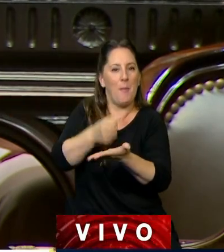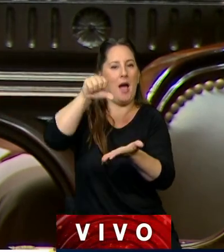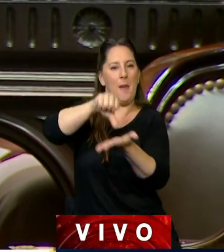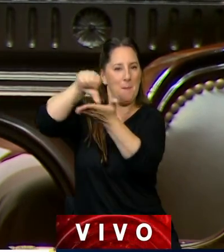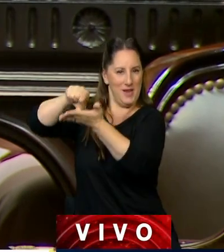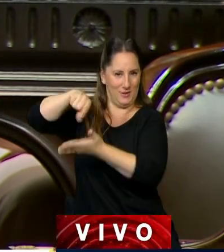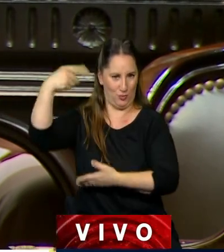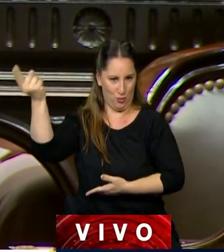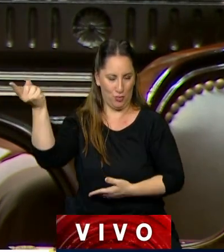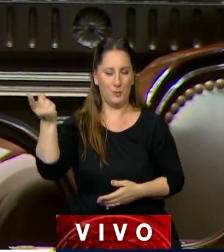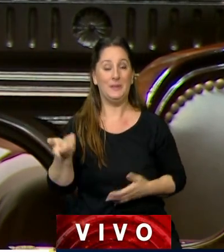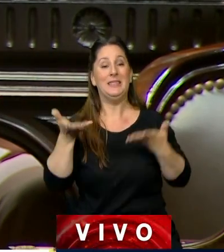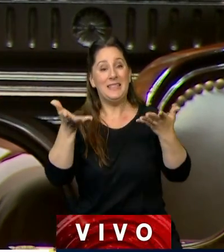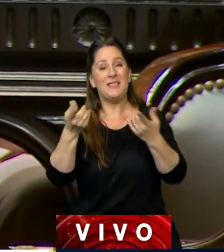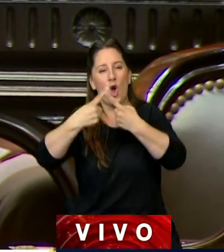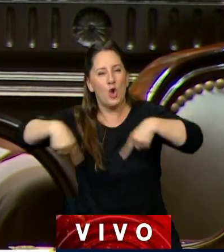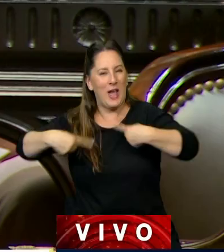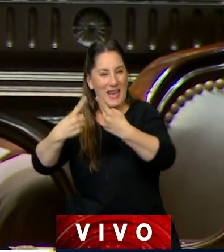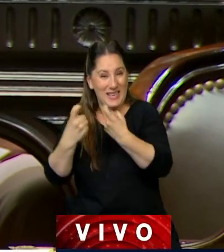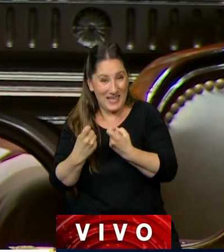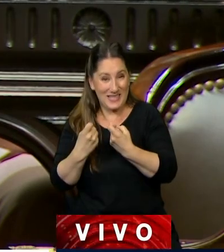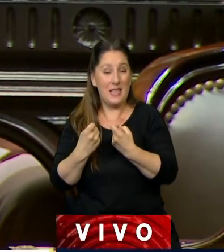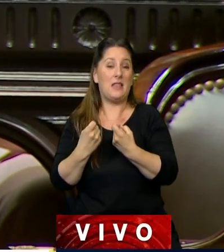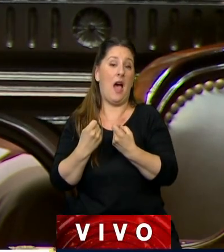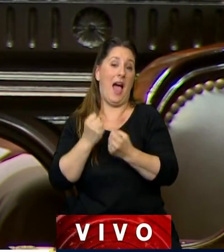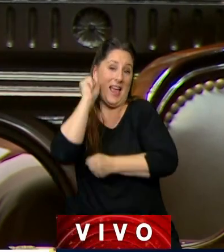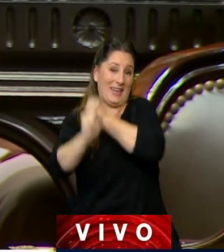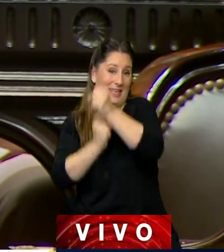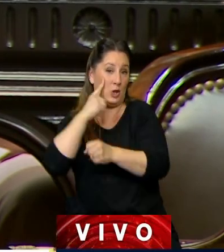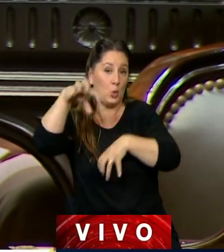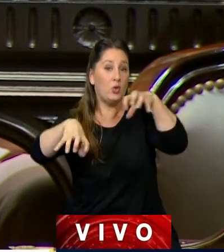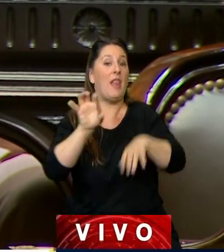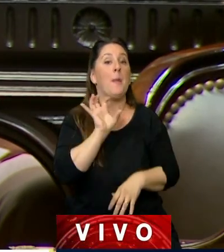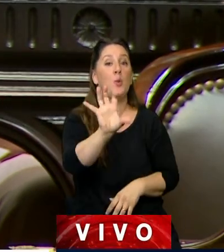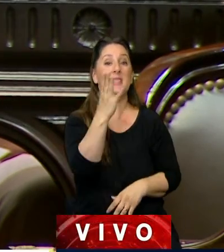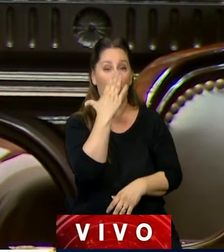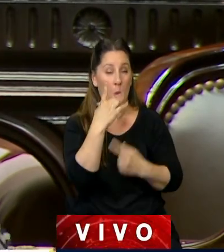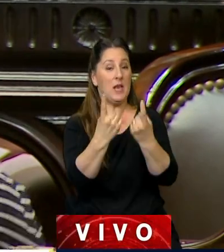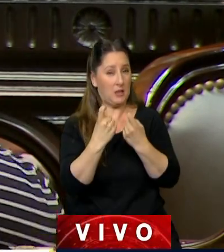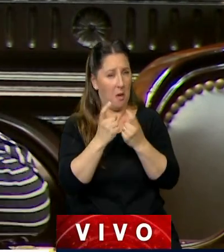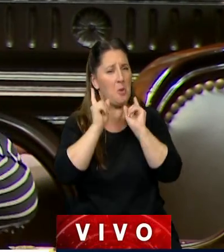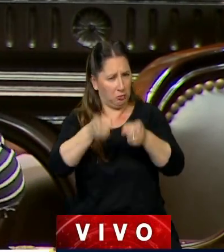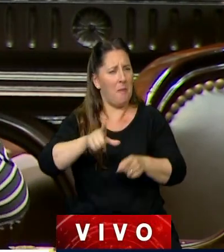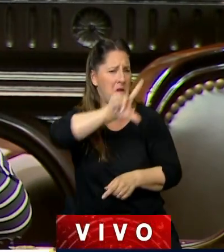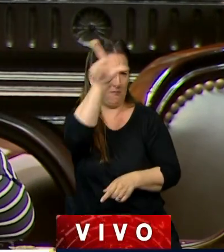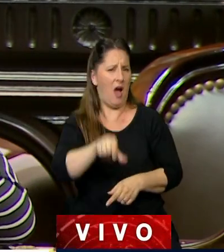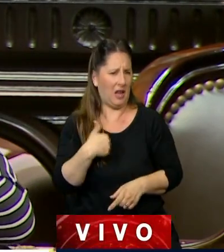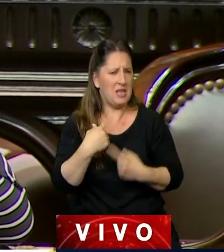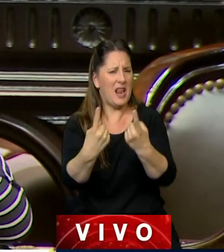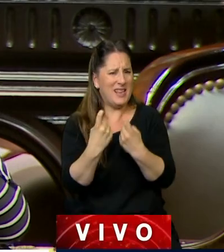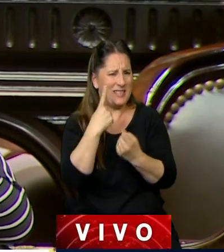extranjeros. Esos insumos que necesita la industria cordobesa, pero también la industria de toda la